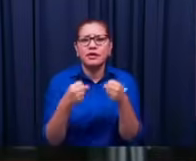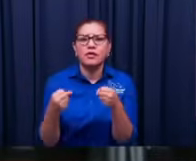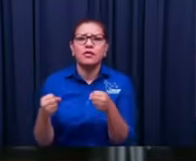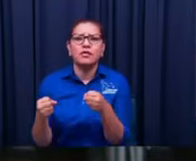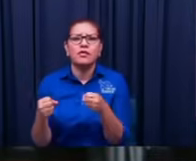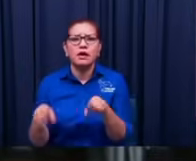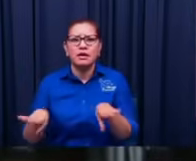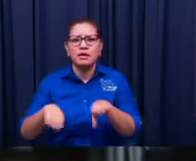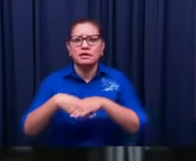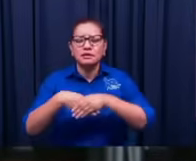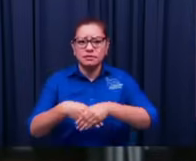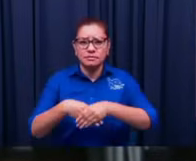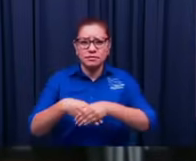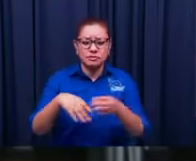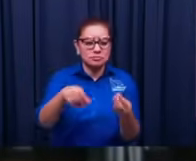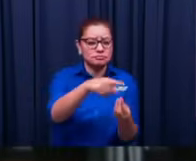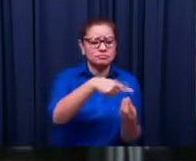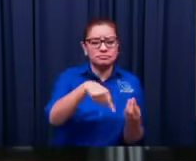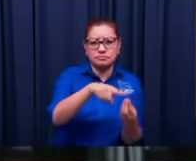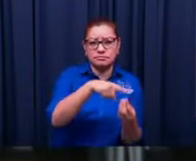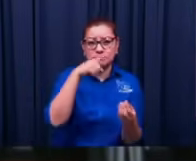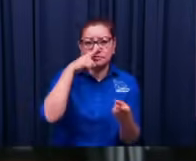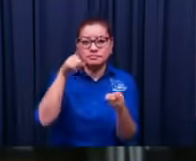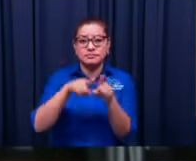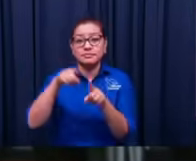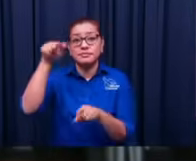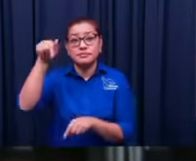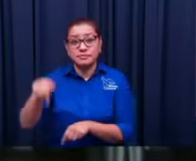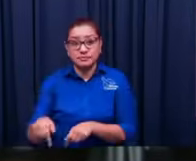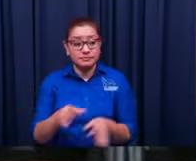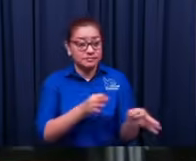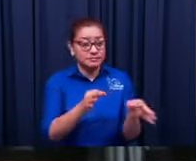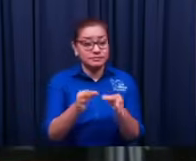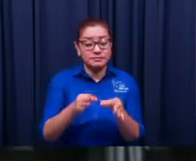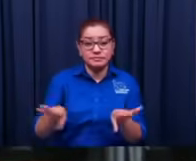matrimonio y en la familia, porque hoy es un día de familia, ¿no?